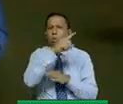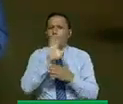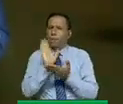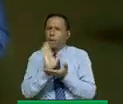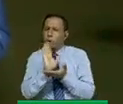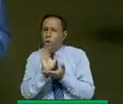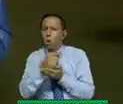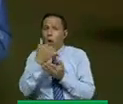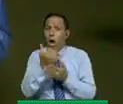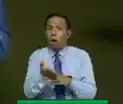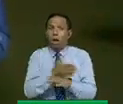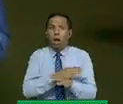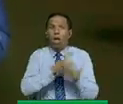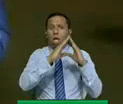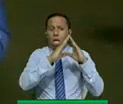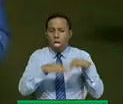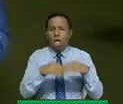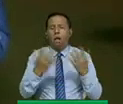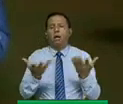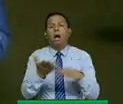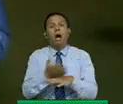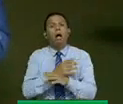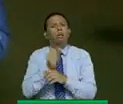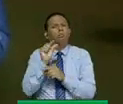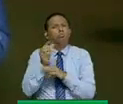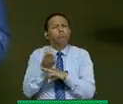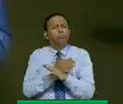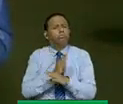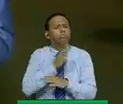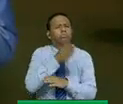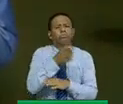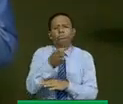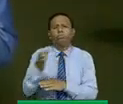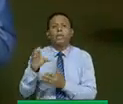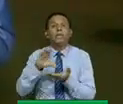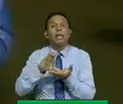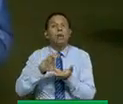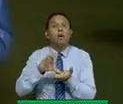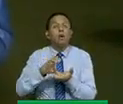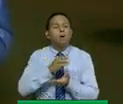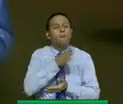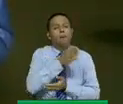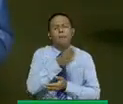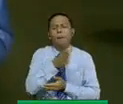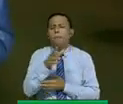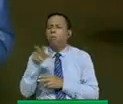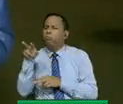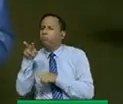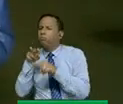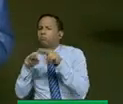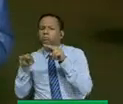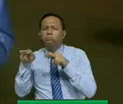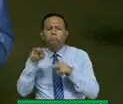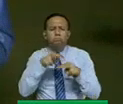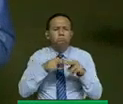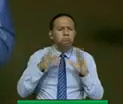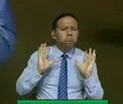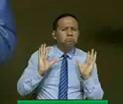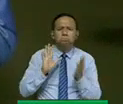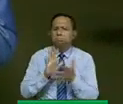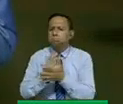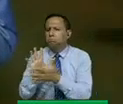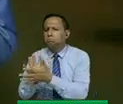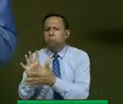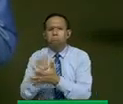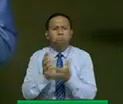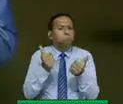Hace pocos instantes también hicimos un recorrido por el centro de Guayaquil donde no hay nada, no hay ninguna novedad en ese momento por las calles